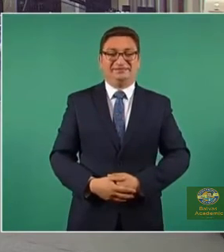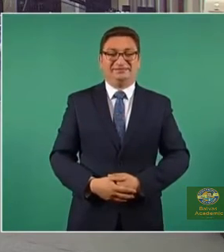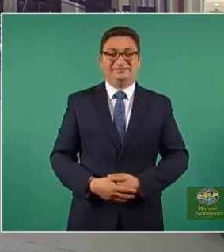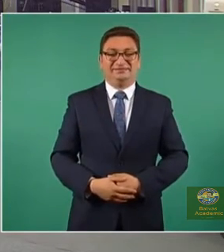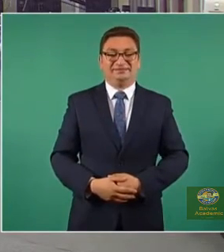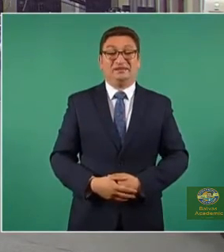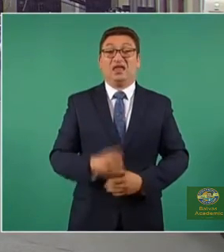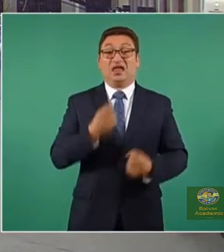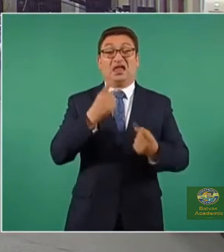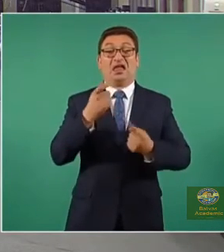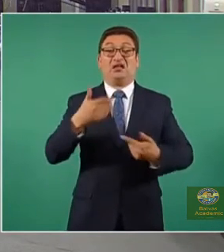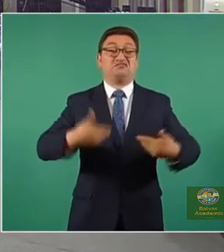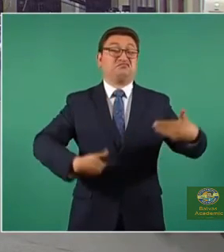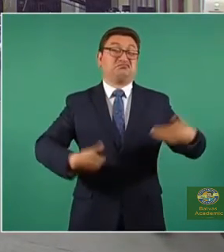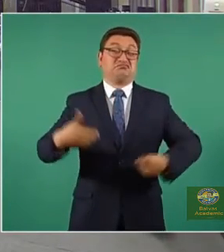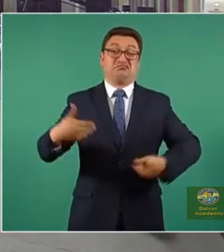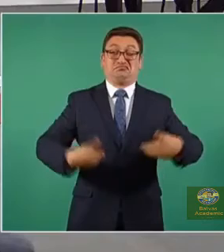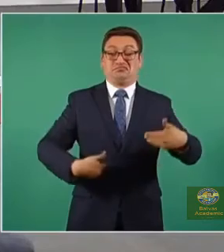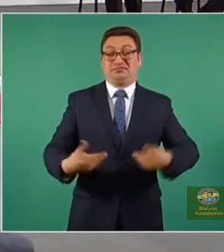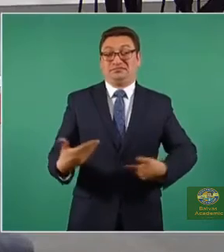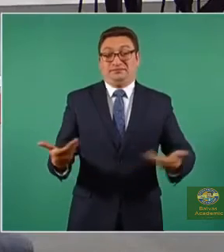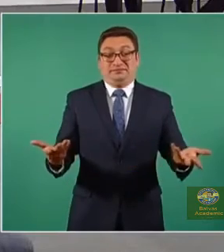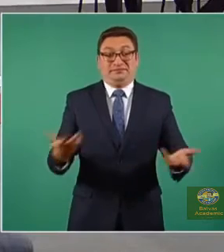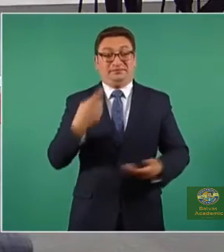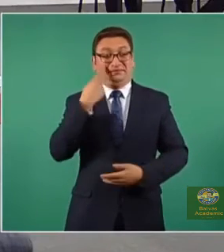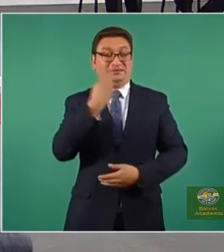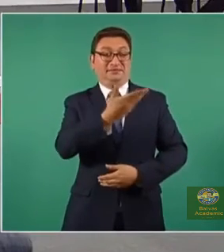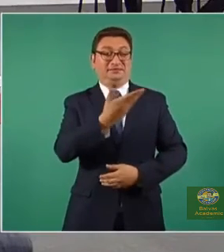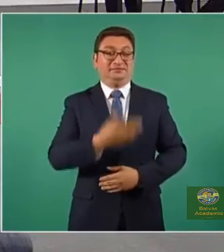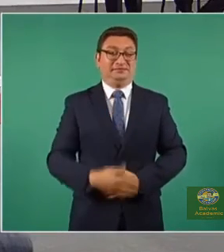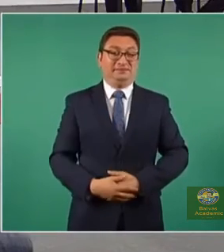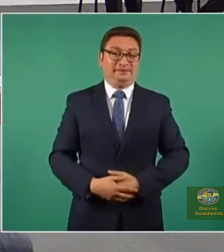les molestó. Miren.